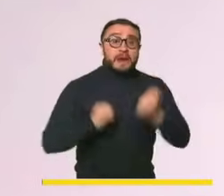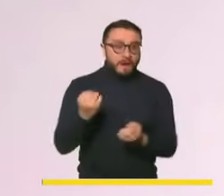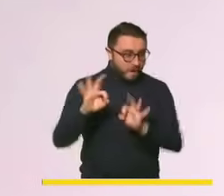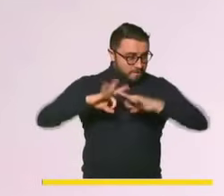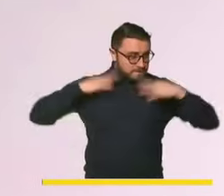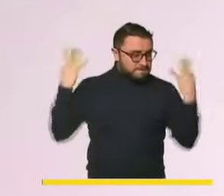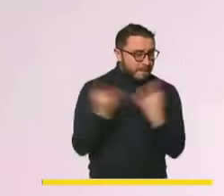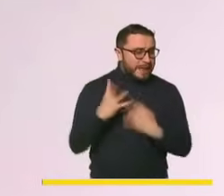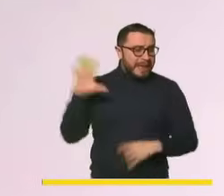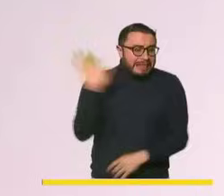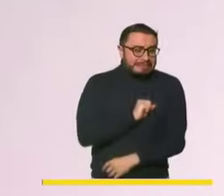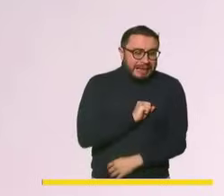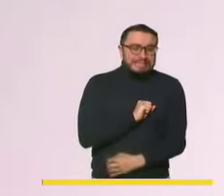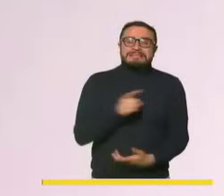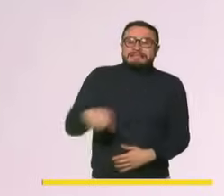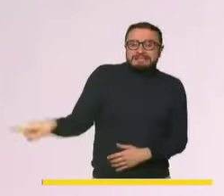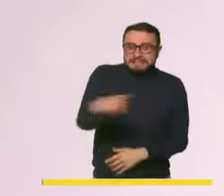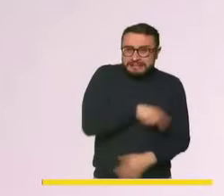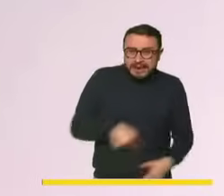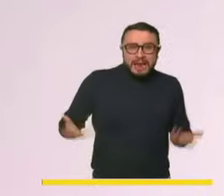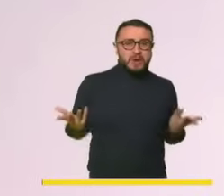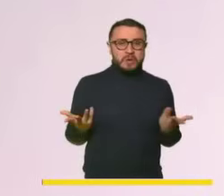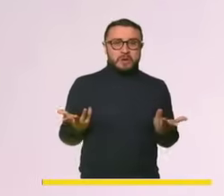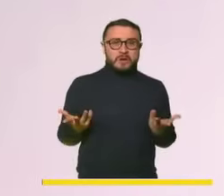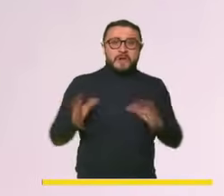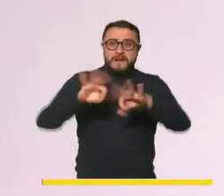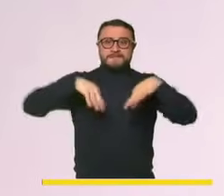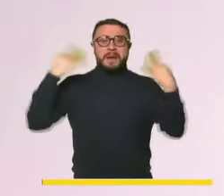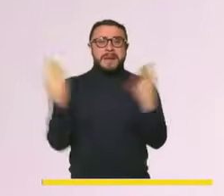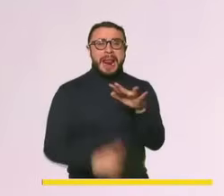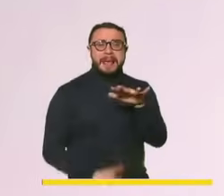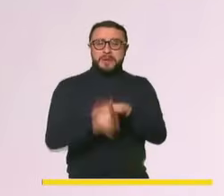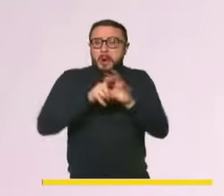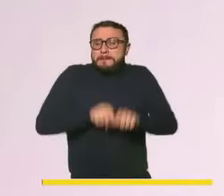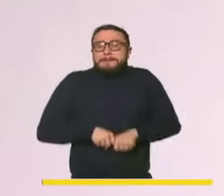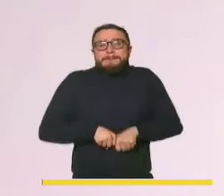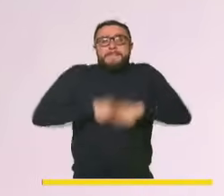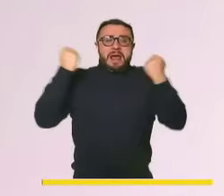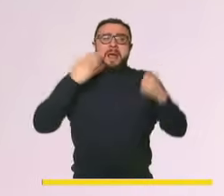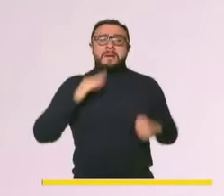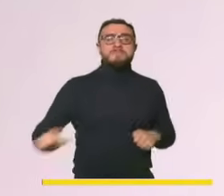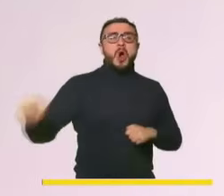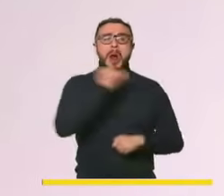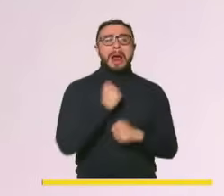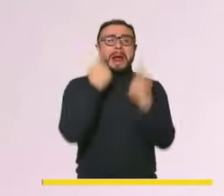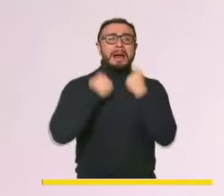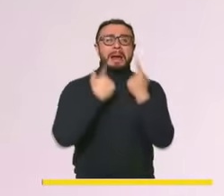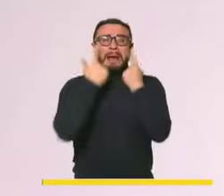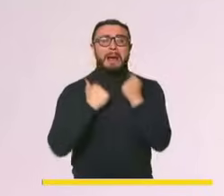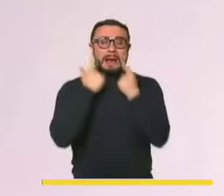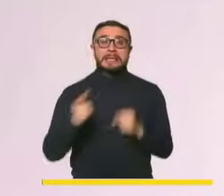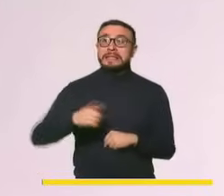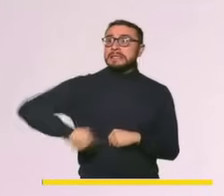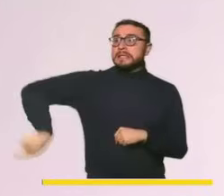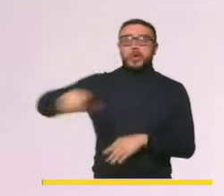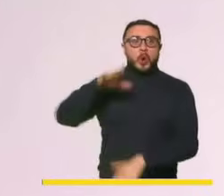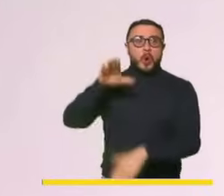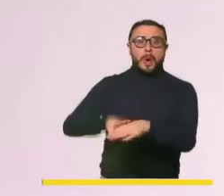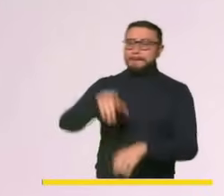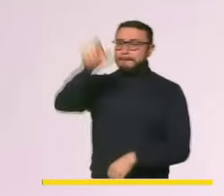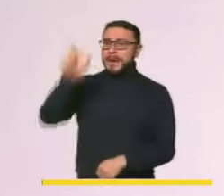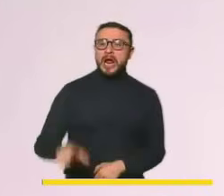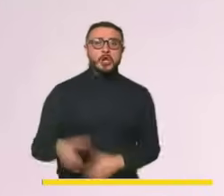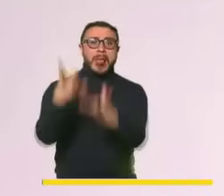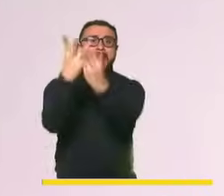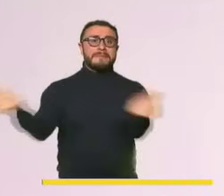familias entristecidas, de familias quebradas, de mujeres llorosas porque un ser querido